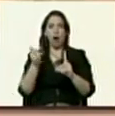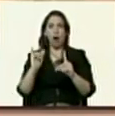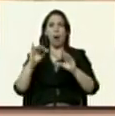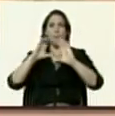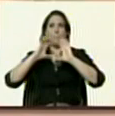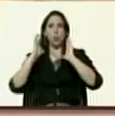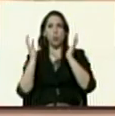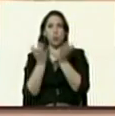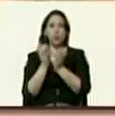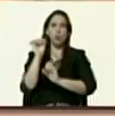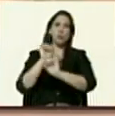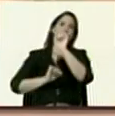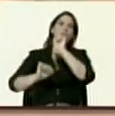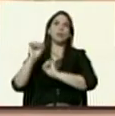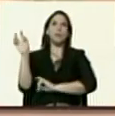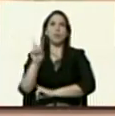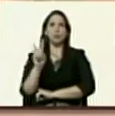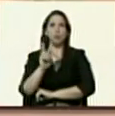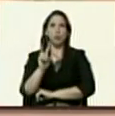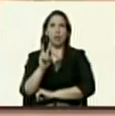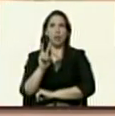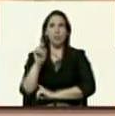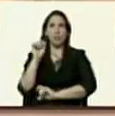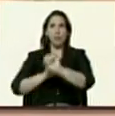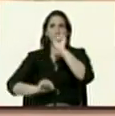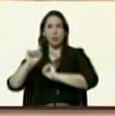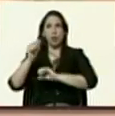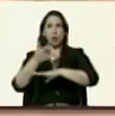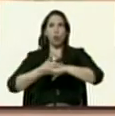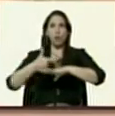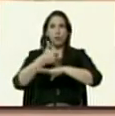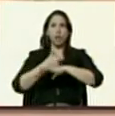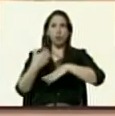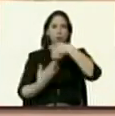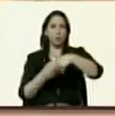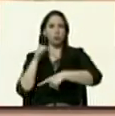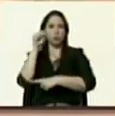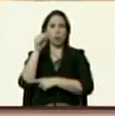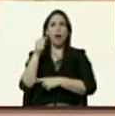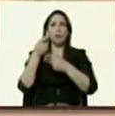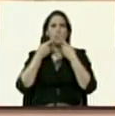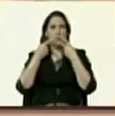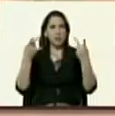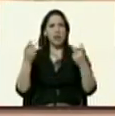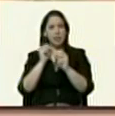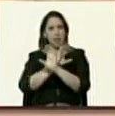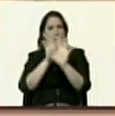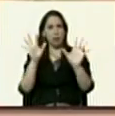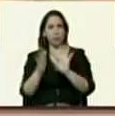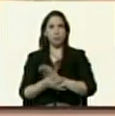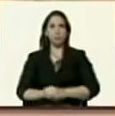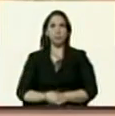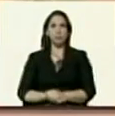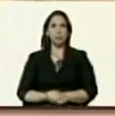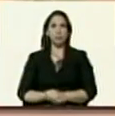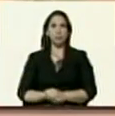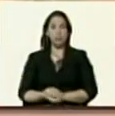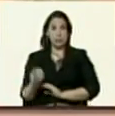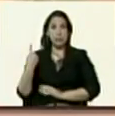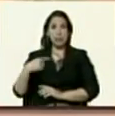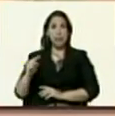de defender al gobierno revolucionario. Fue un mensaje claro. Yo tengo los números